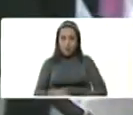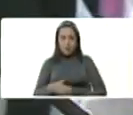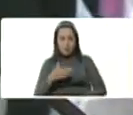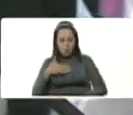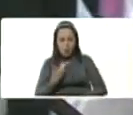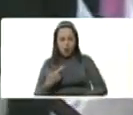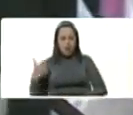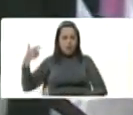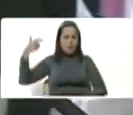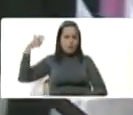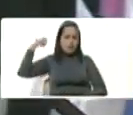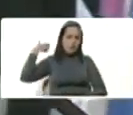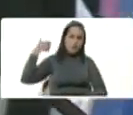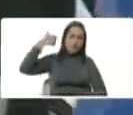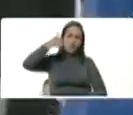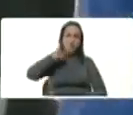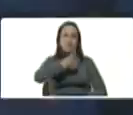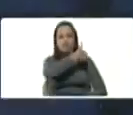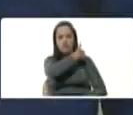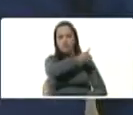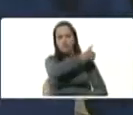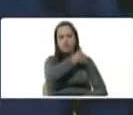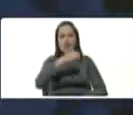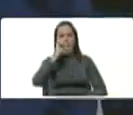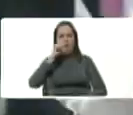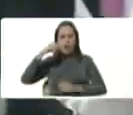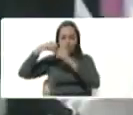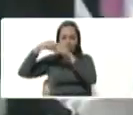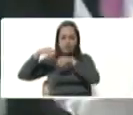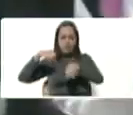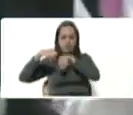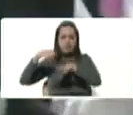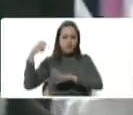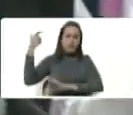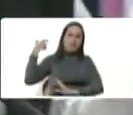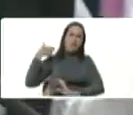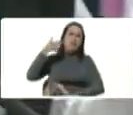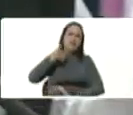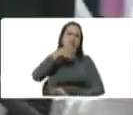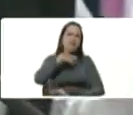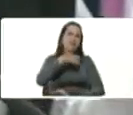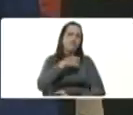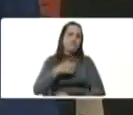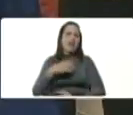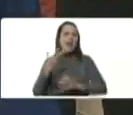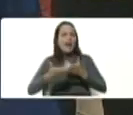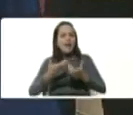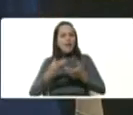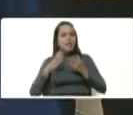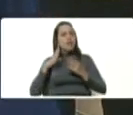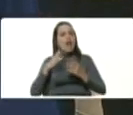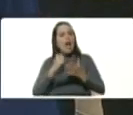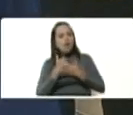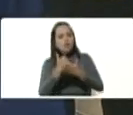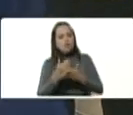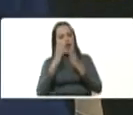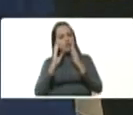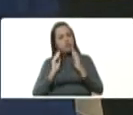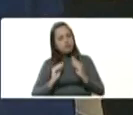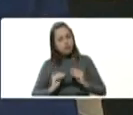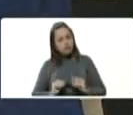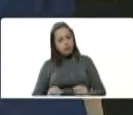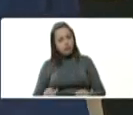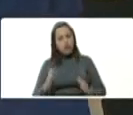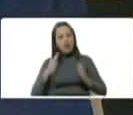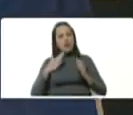agua calientica le la en mamá, la espalda. En la espalda, en la barriga, eso ayuda mucho a relajarla. Están tomando nota las mujeres embarazadas. Ajá.